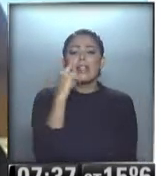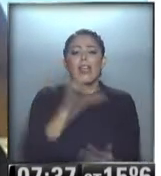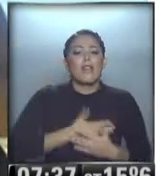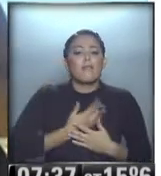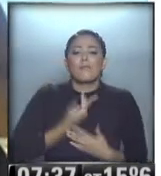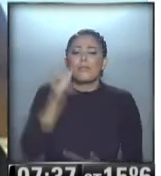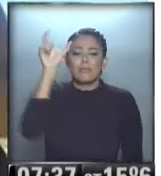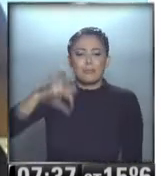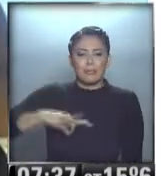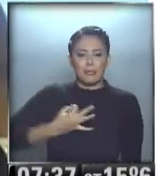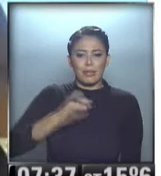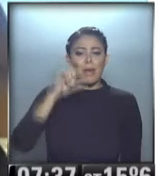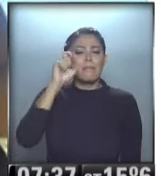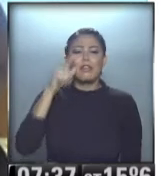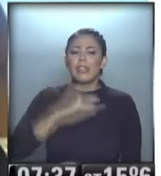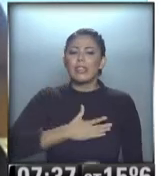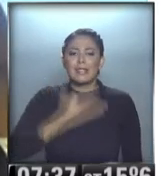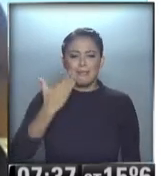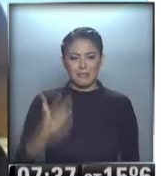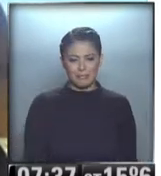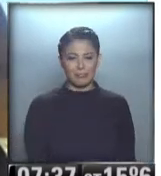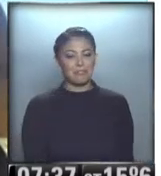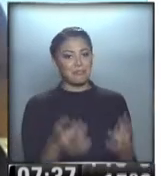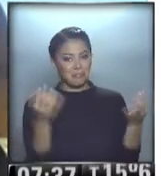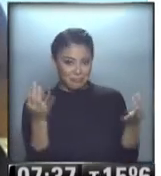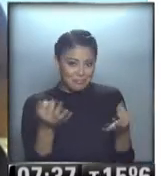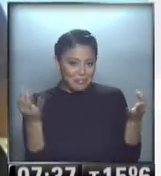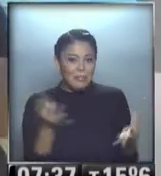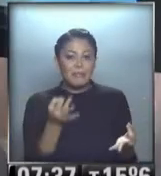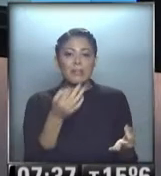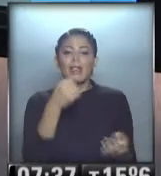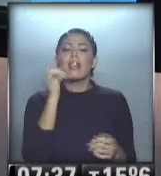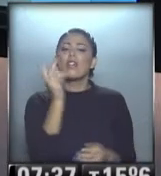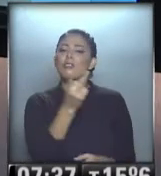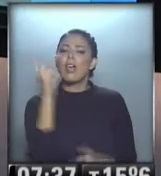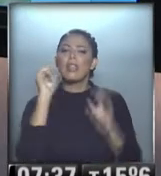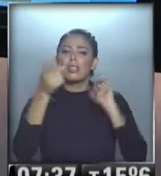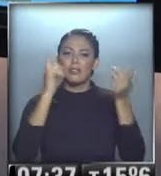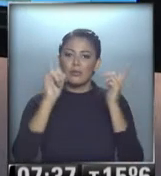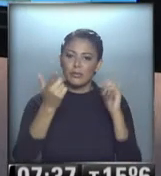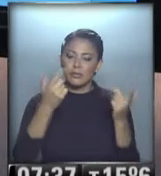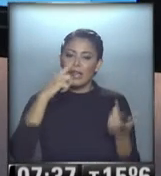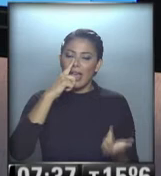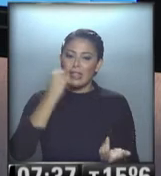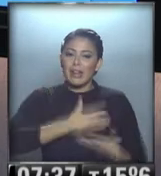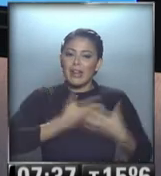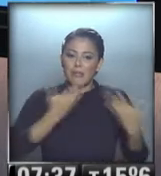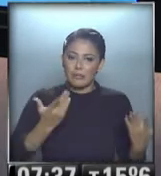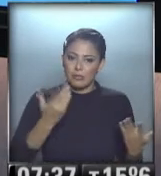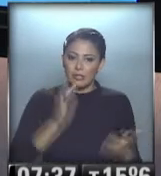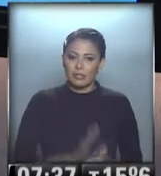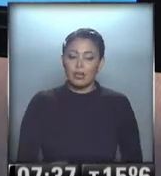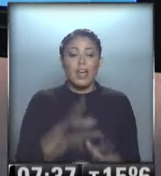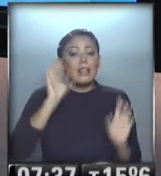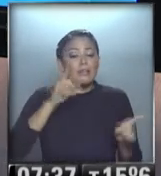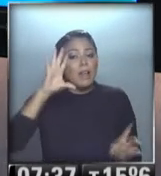amor de mi vida. Pedro, te amo. Muy bien, Verónica, Pedro, disfruten muchísimo del Día de los Enamorados hoy. Y no